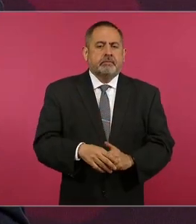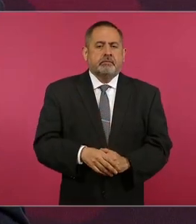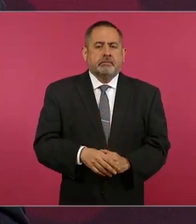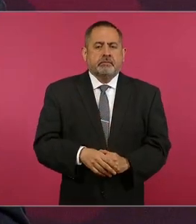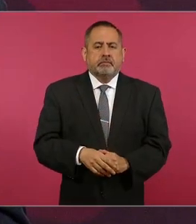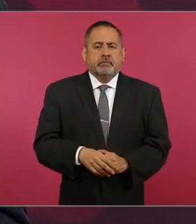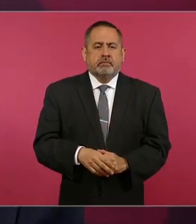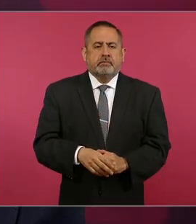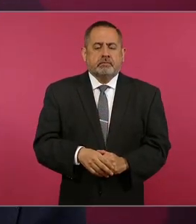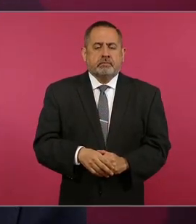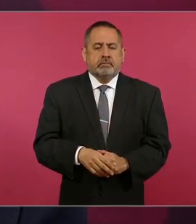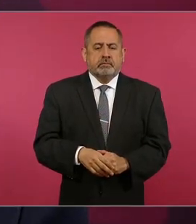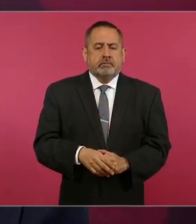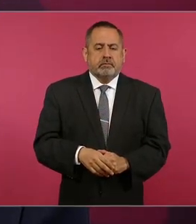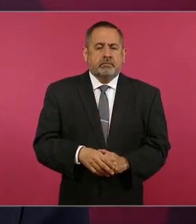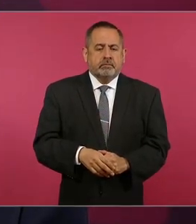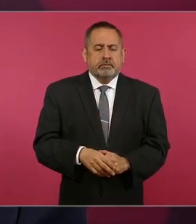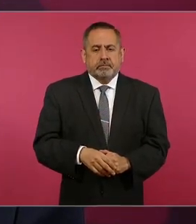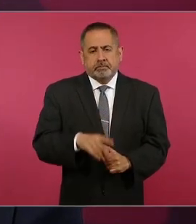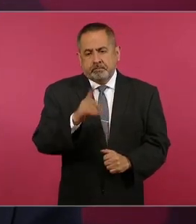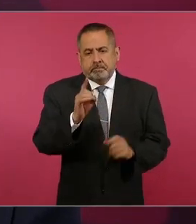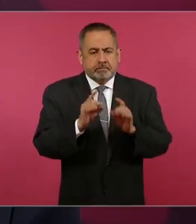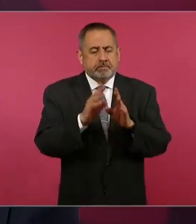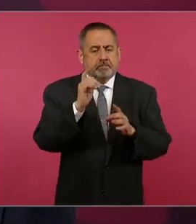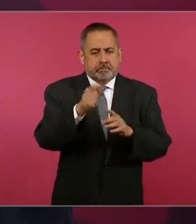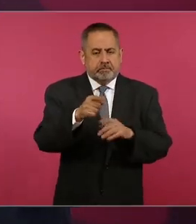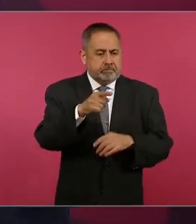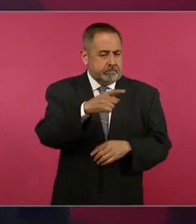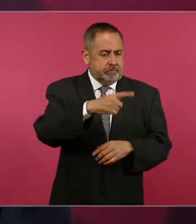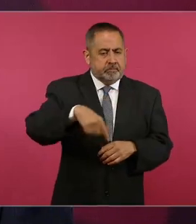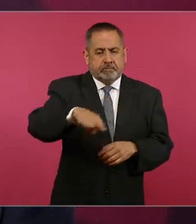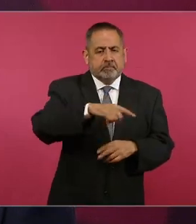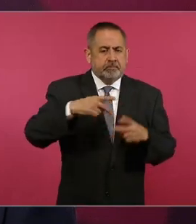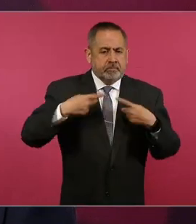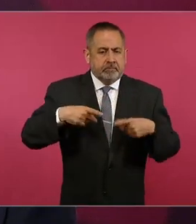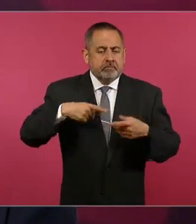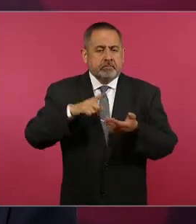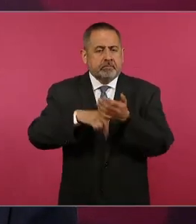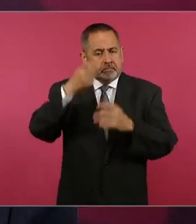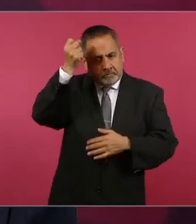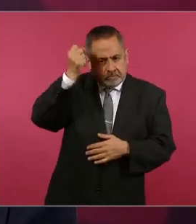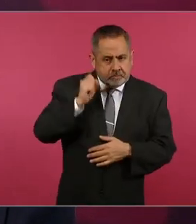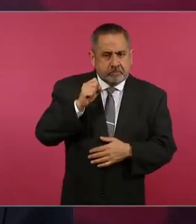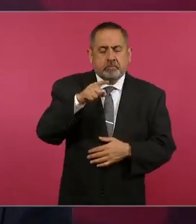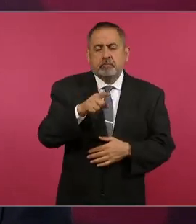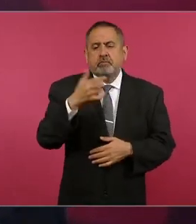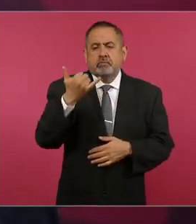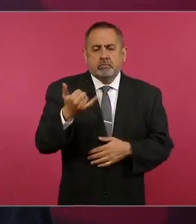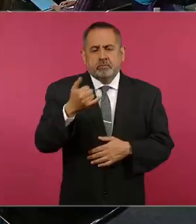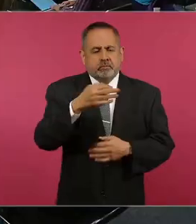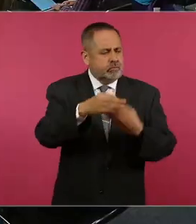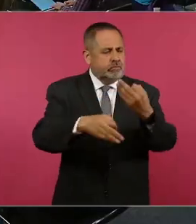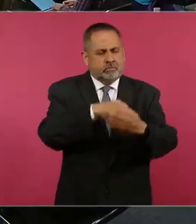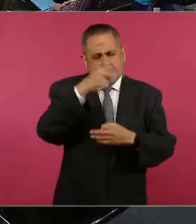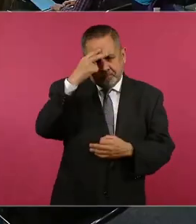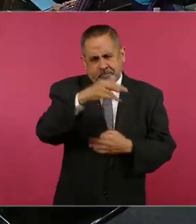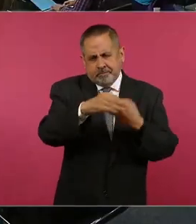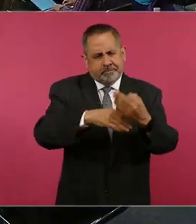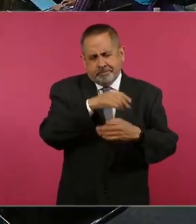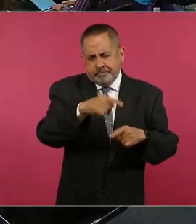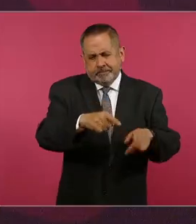una situación en la población de Sinaloa y de todo México